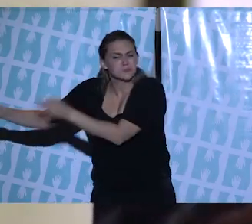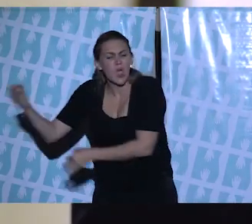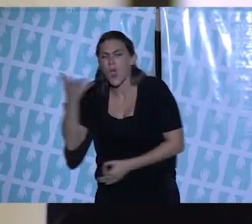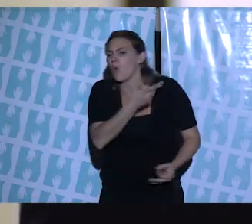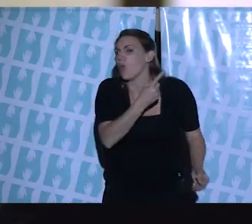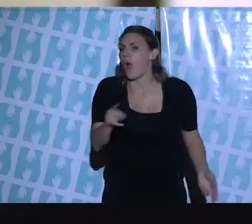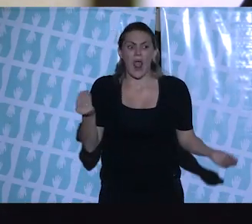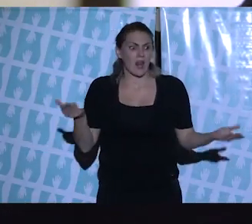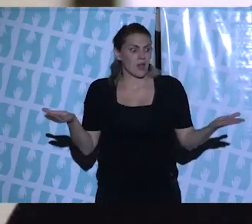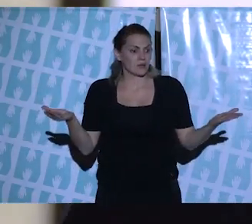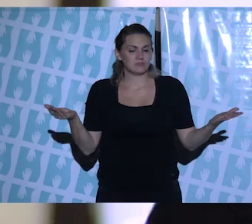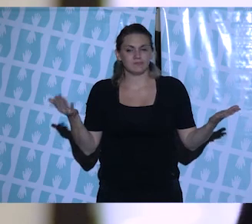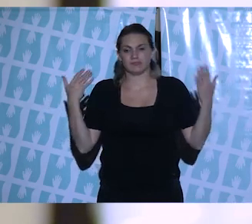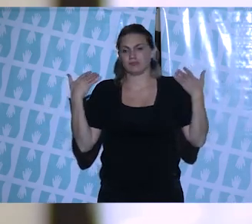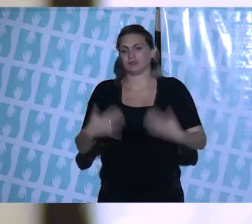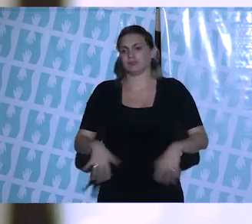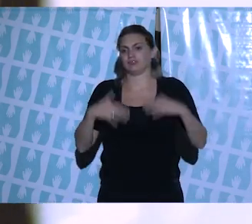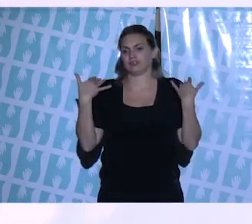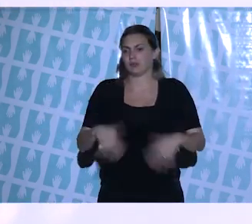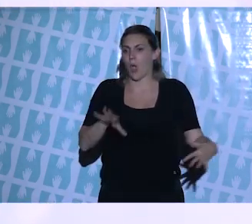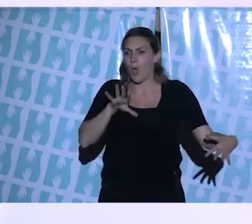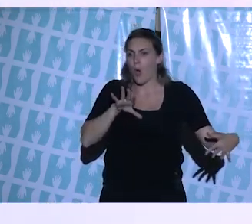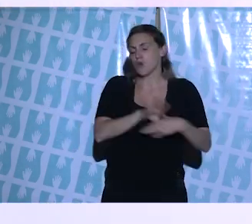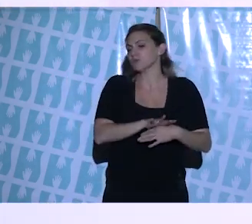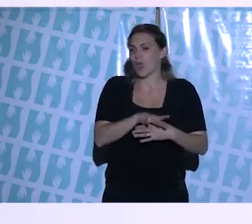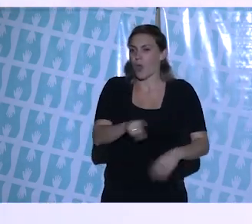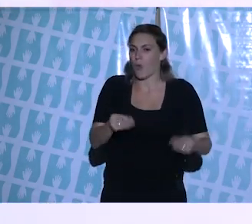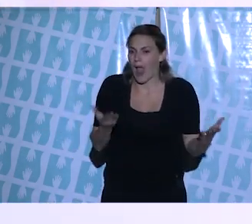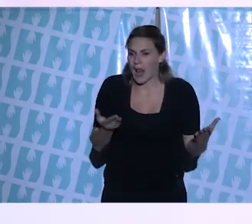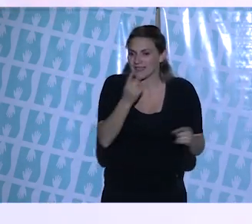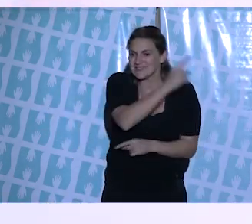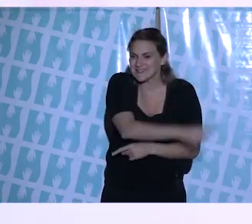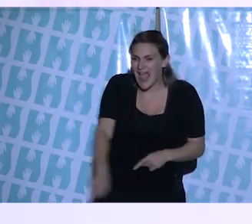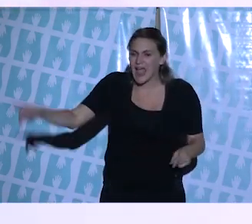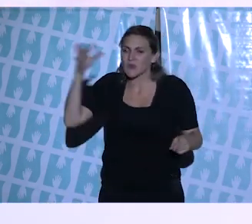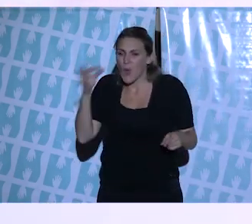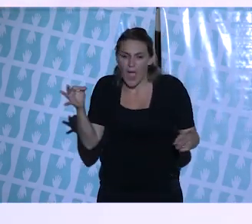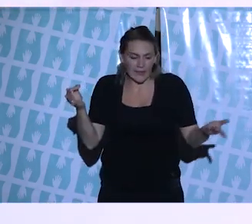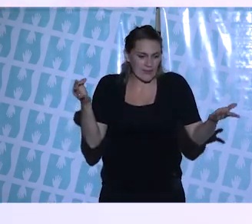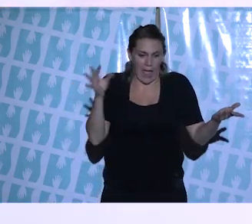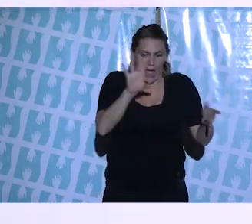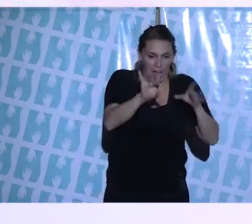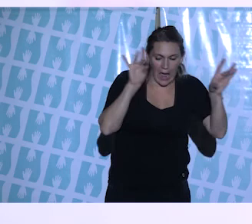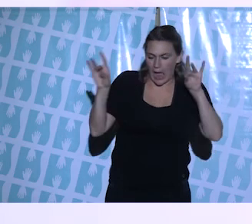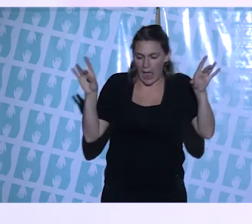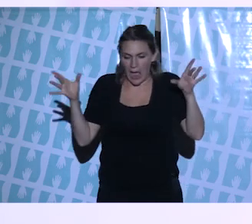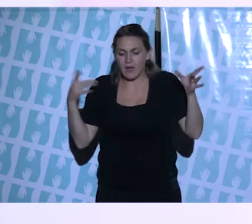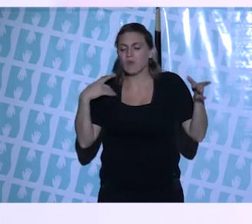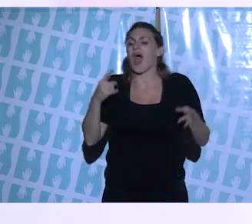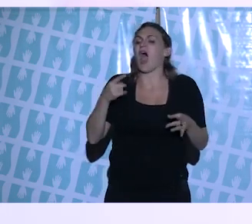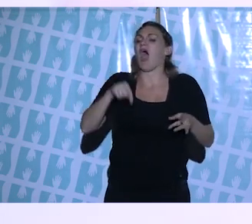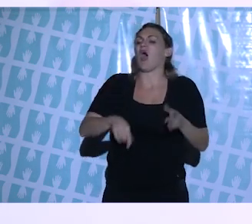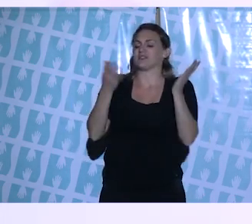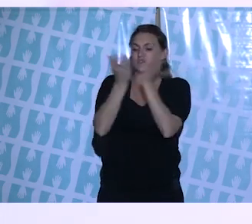Es una tarea titánica. Y se han estado desarrollando estrategias que se llaman estudios de futilidad,